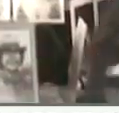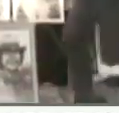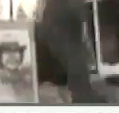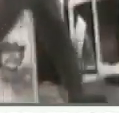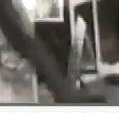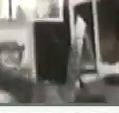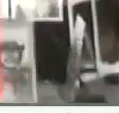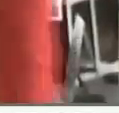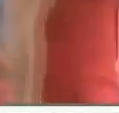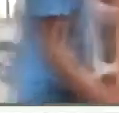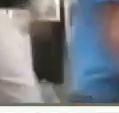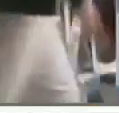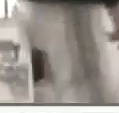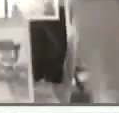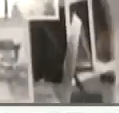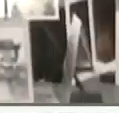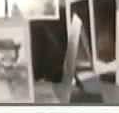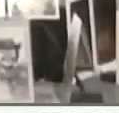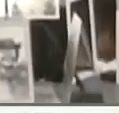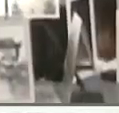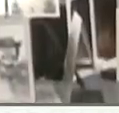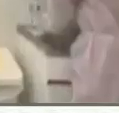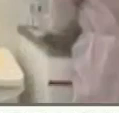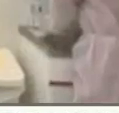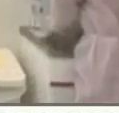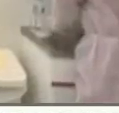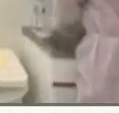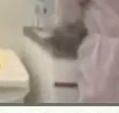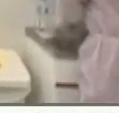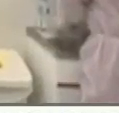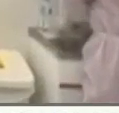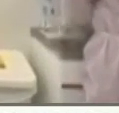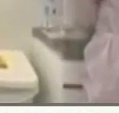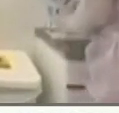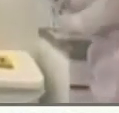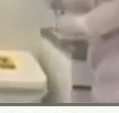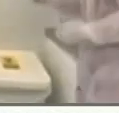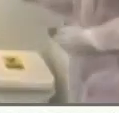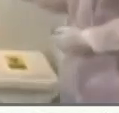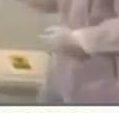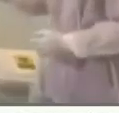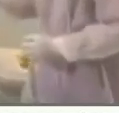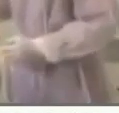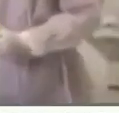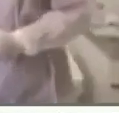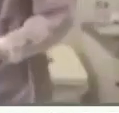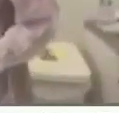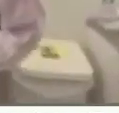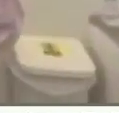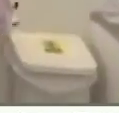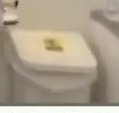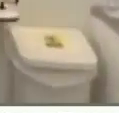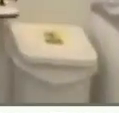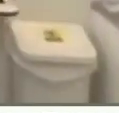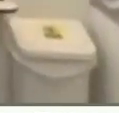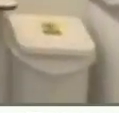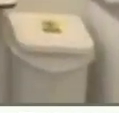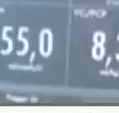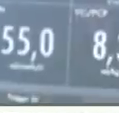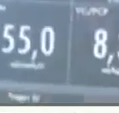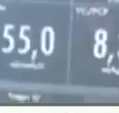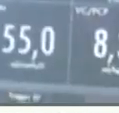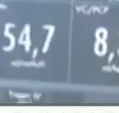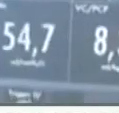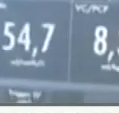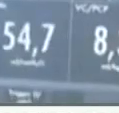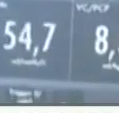fallecidos. Y lejos de ser esperanzadores, los expertos aseguran que abril será otro mes duro para la